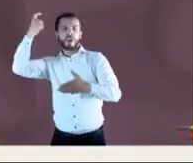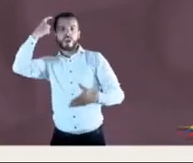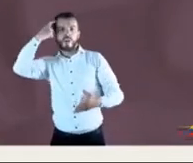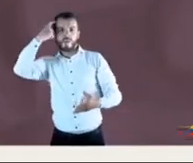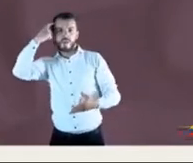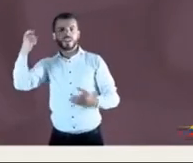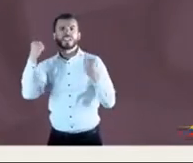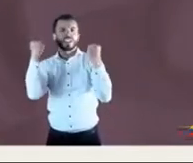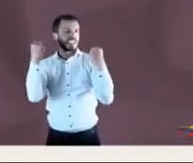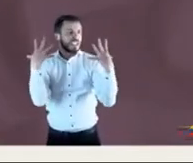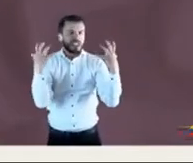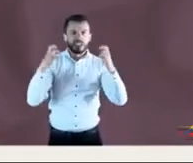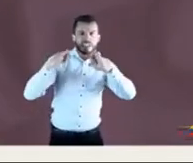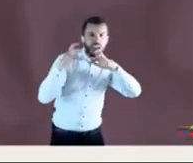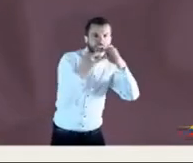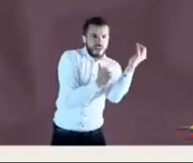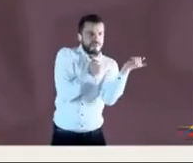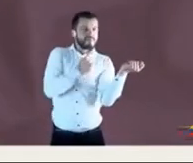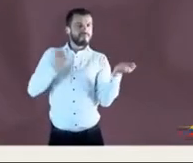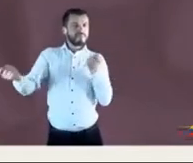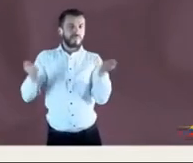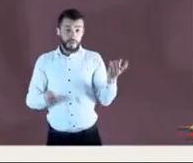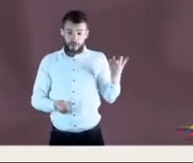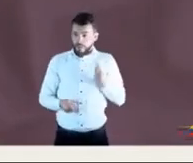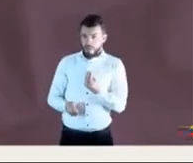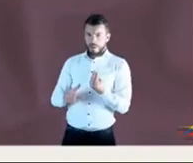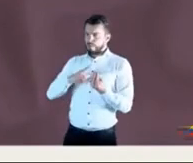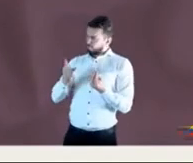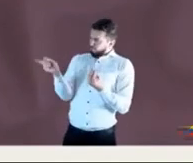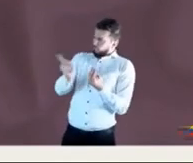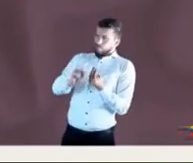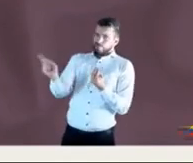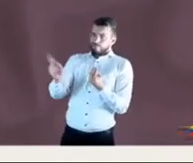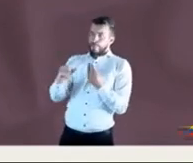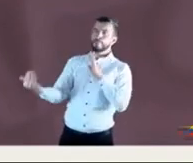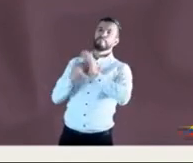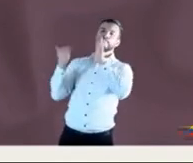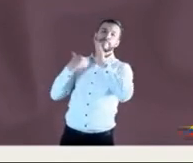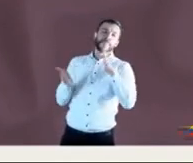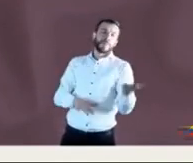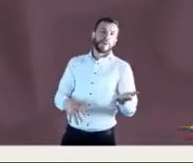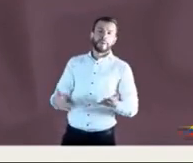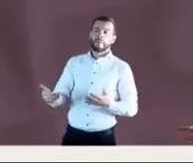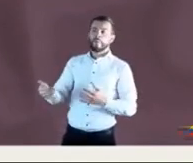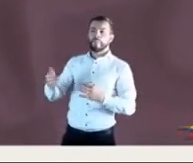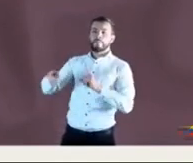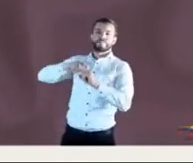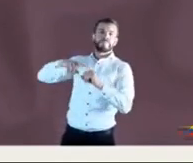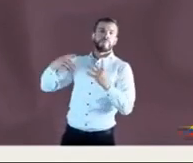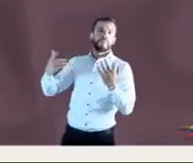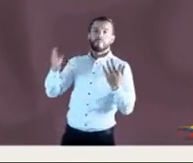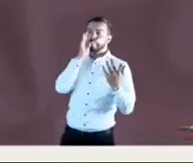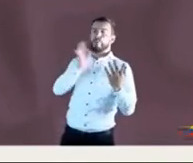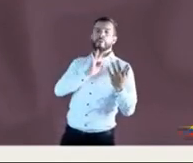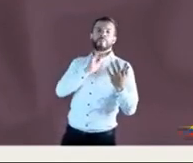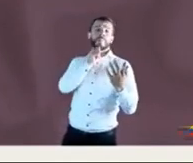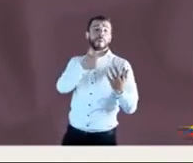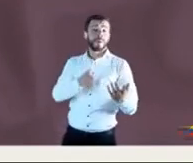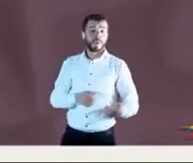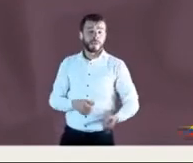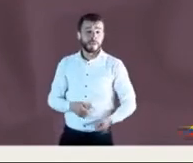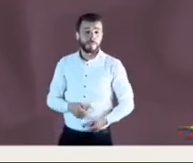violencia y con el crimen. Y la realidad es que a través de su accionar y su voz, los líderes y las lideresas buscan